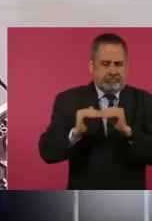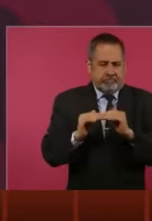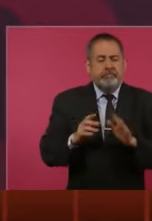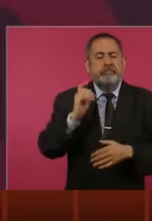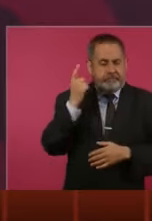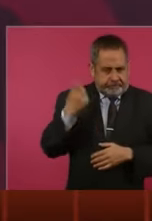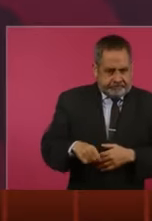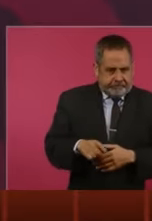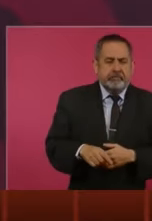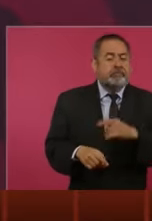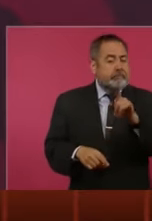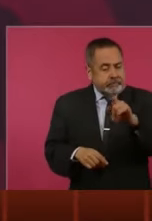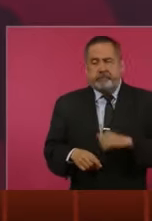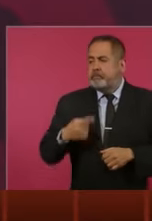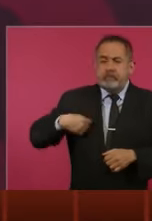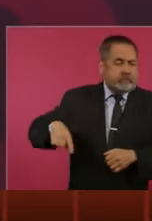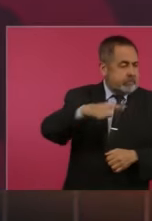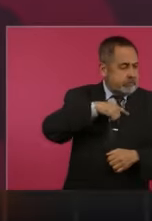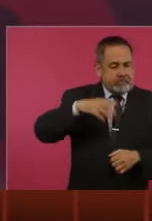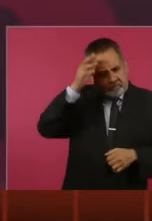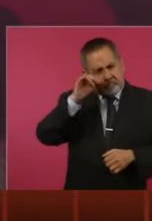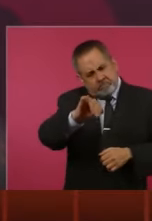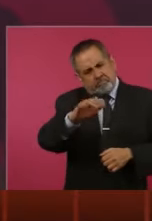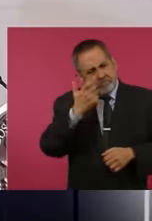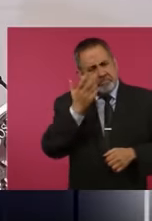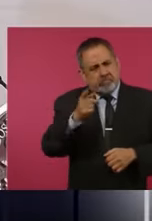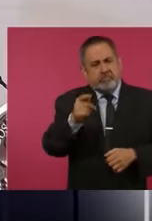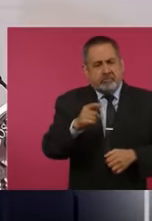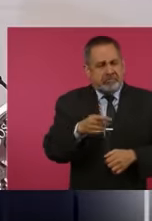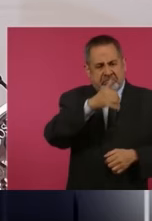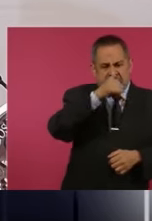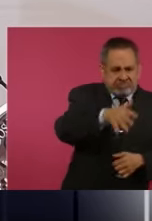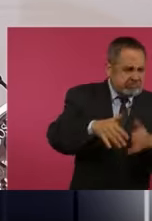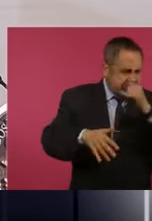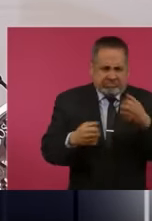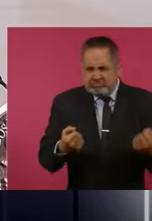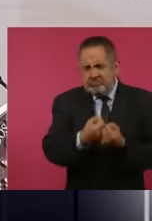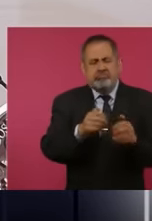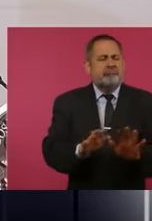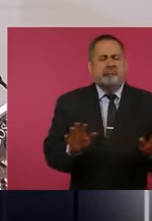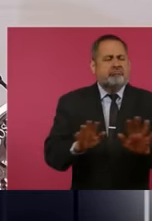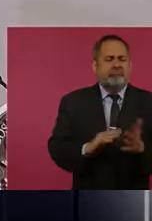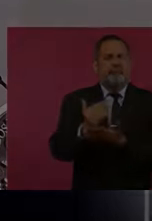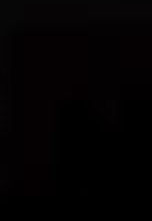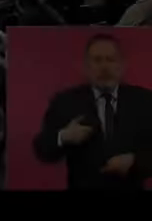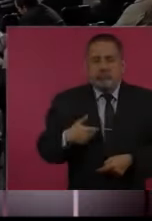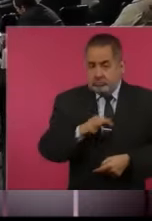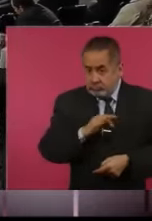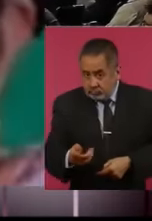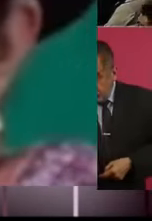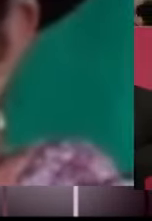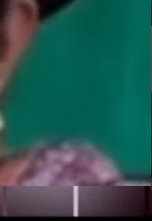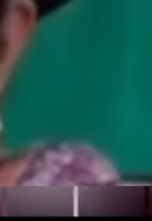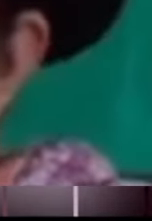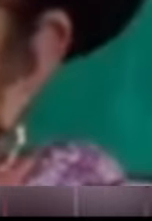Convención de Viena que no debe volver a repetirse. Así también se refirió la canciller boliviana, mostrando su respaldo al pueblo mexicano.